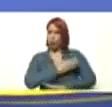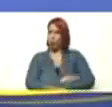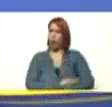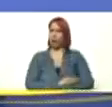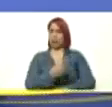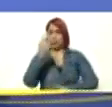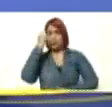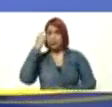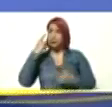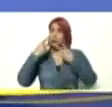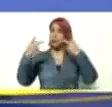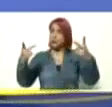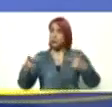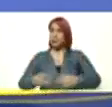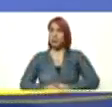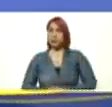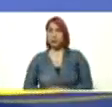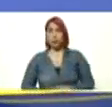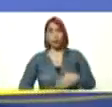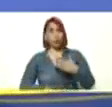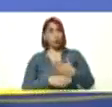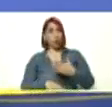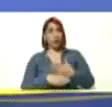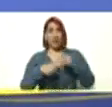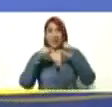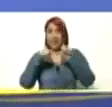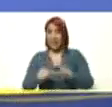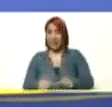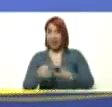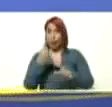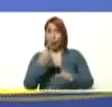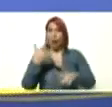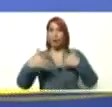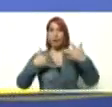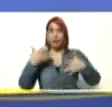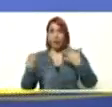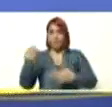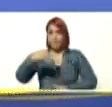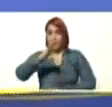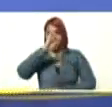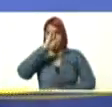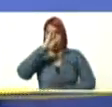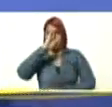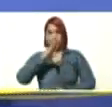público, y todavía me queda un acto más en Barinas.